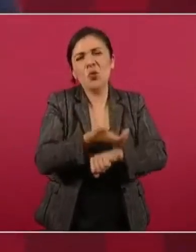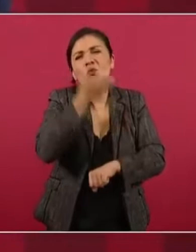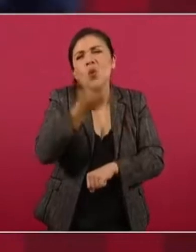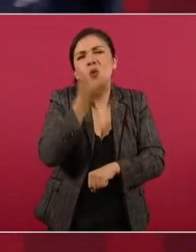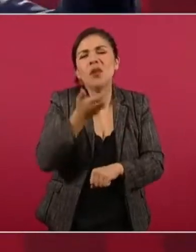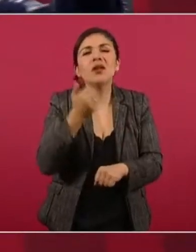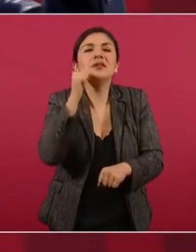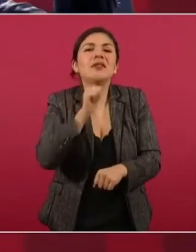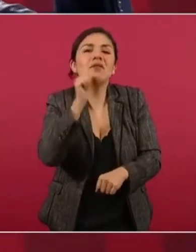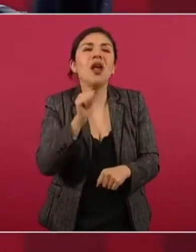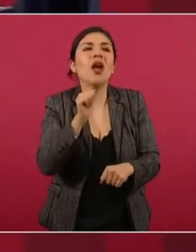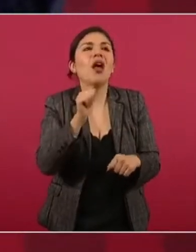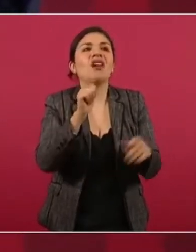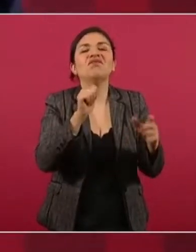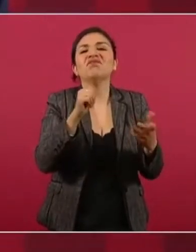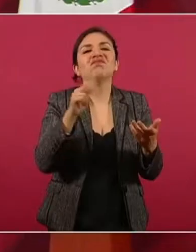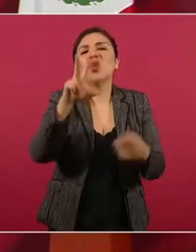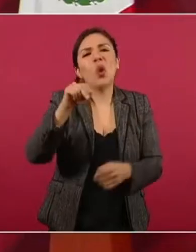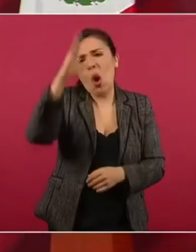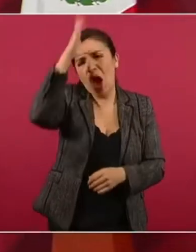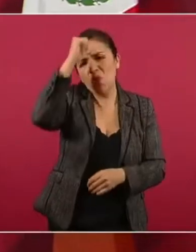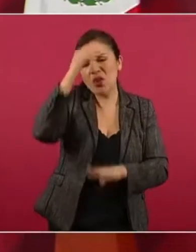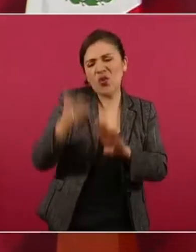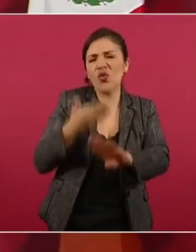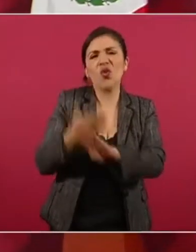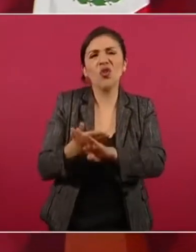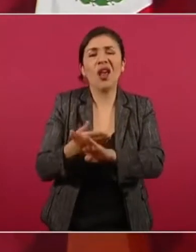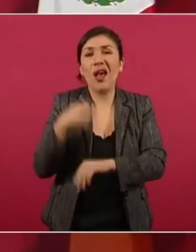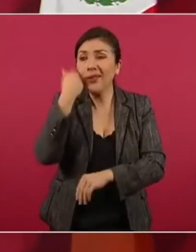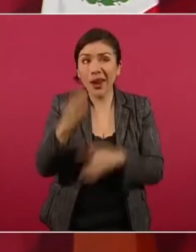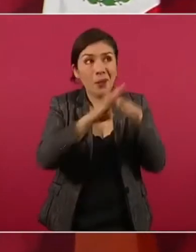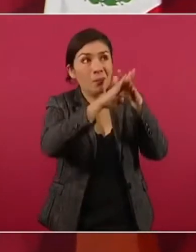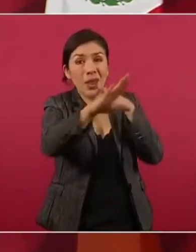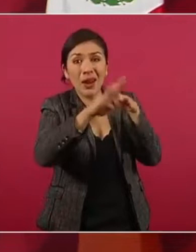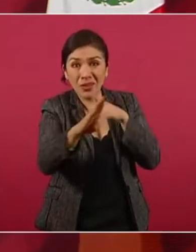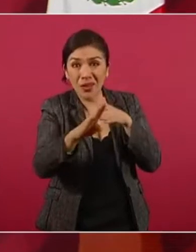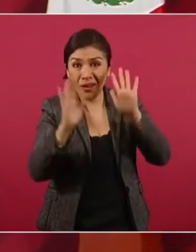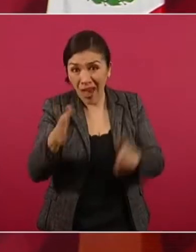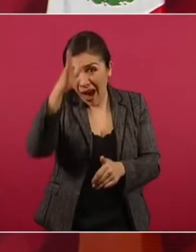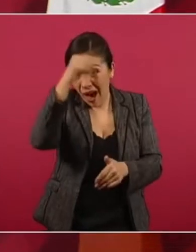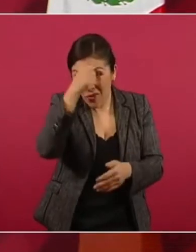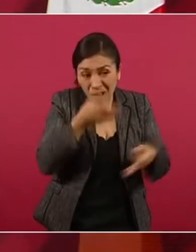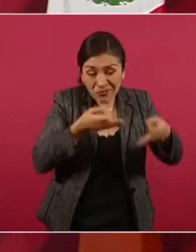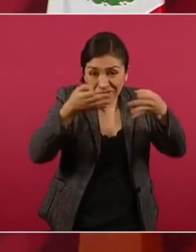que están en contra de la política migratoria,